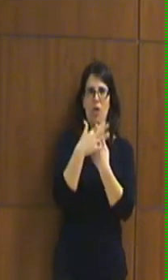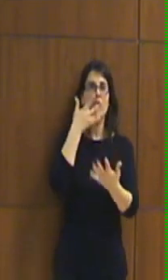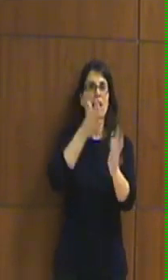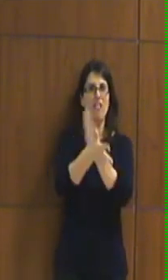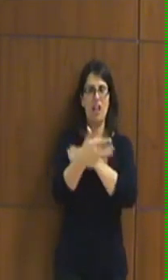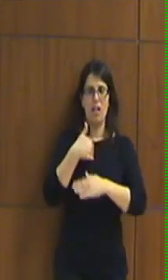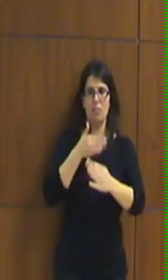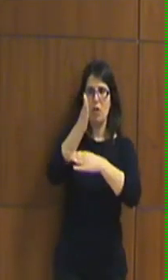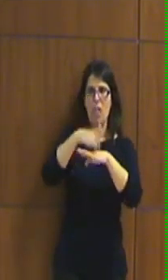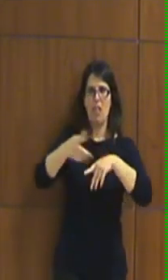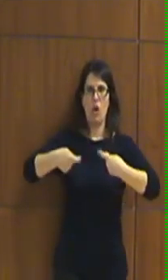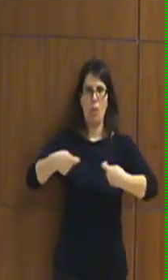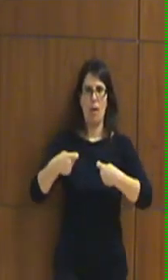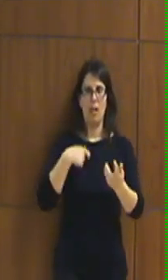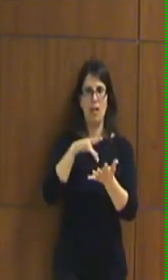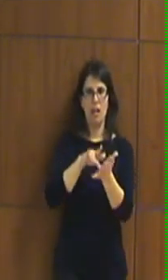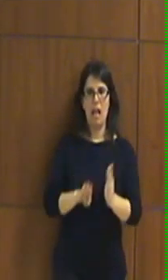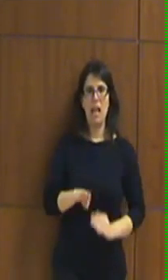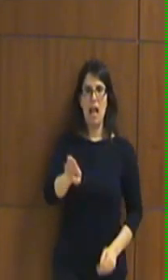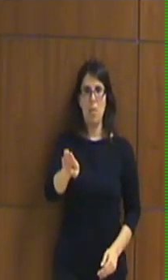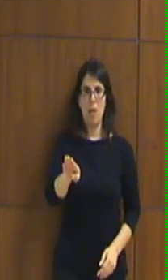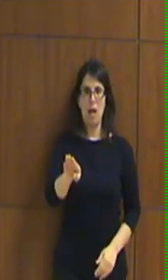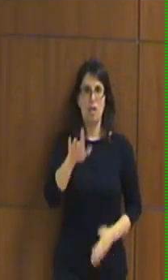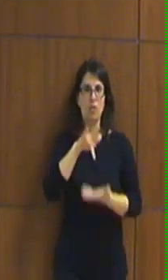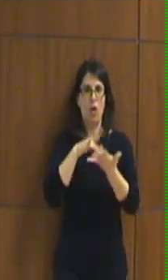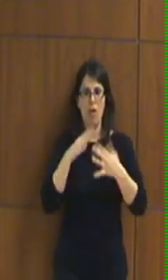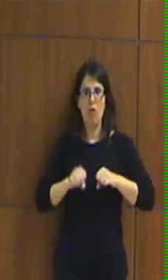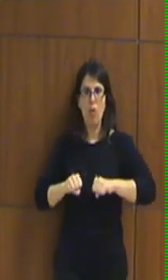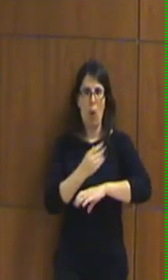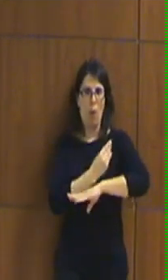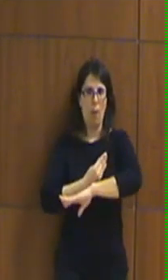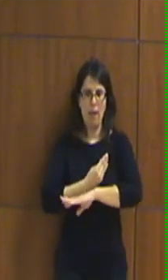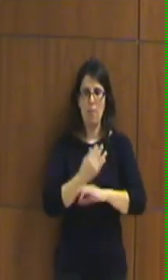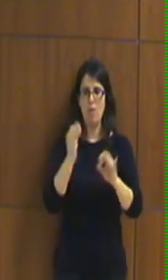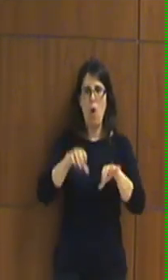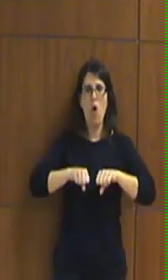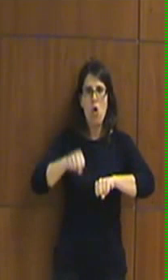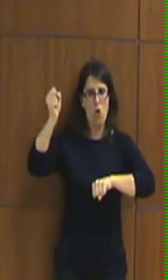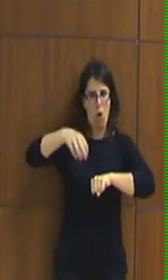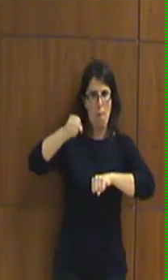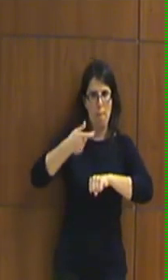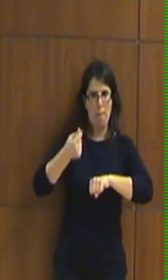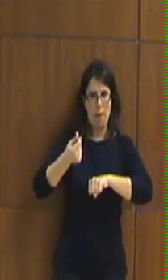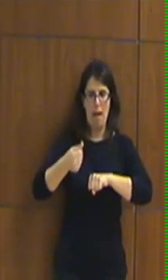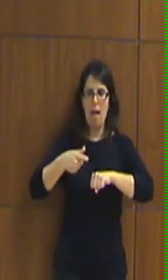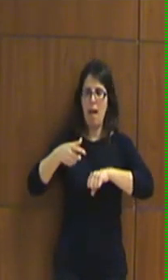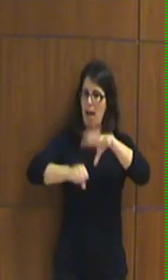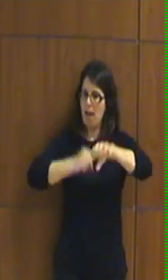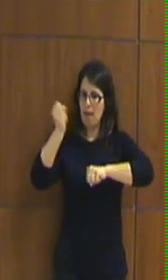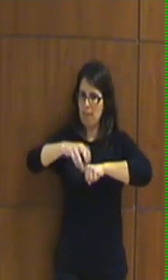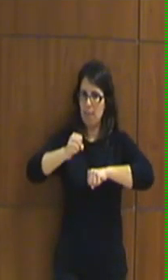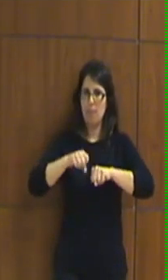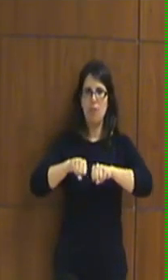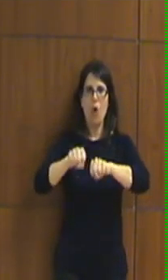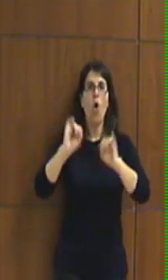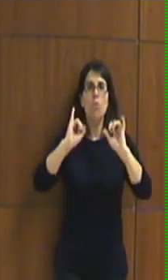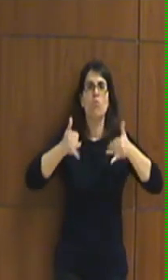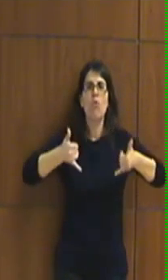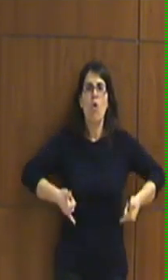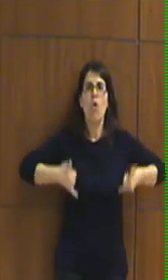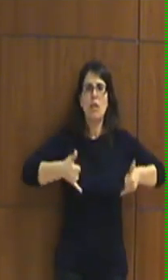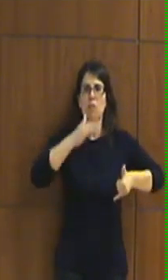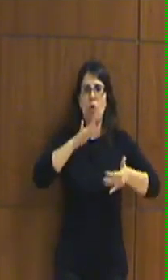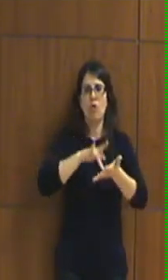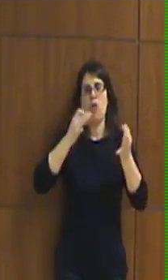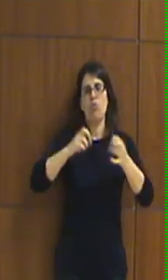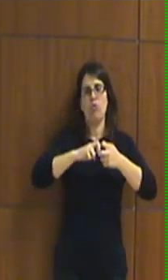vas a un centro comercial y tienes una rampa y vas con un cochecito de un niño, vas con un carrito de compra, vas con muletas porque has tenido un esguince